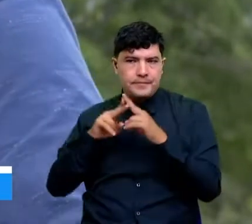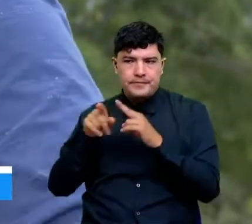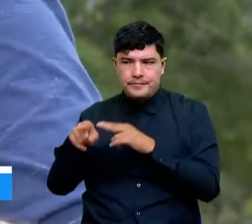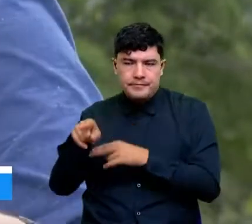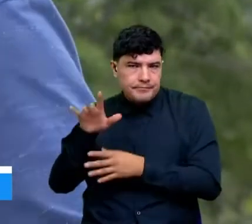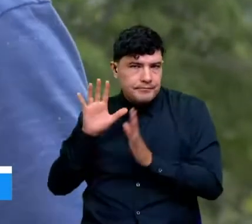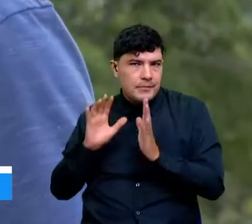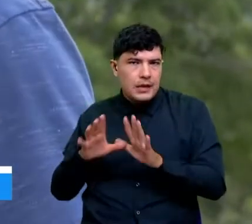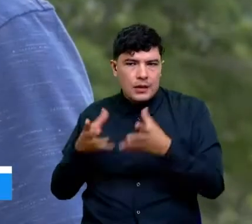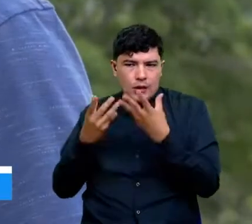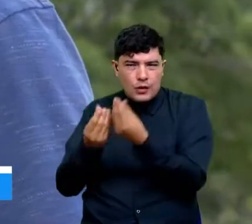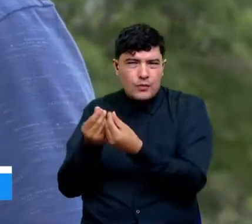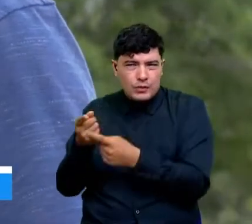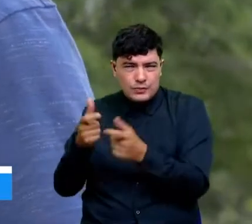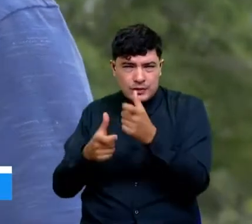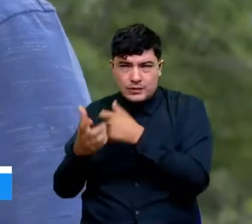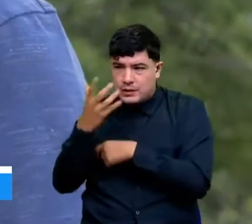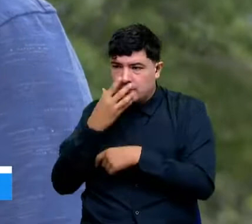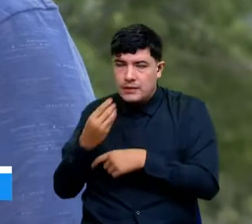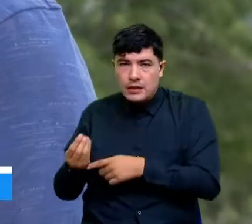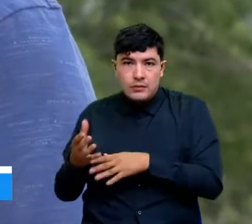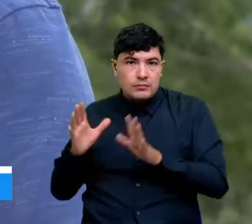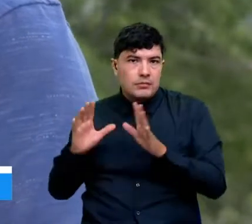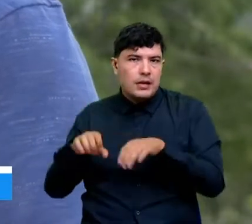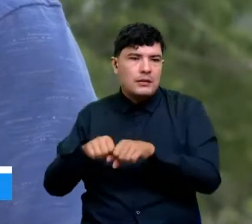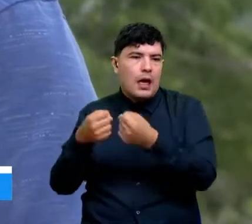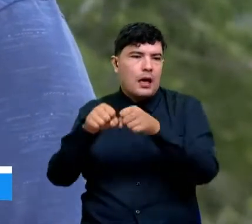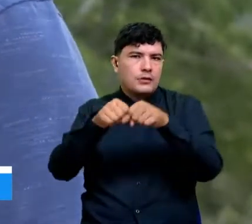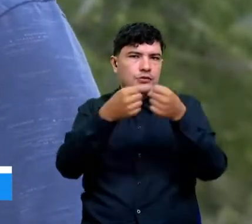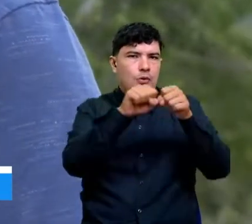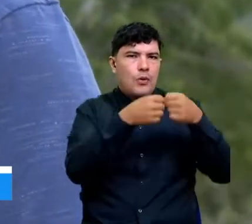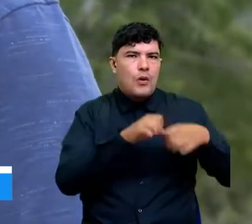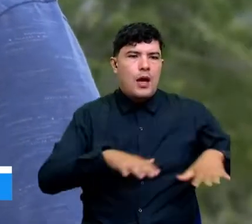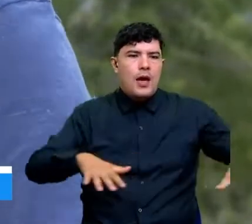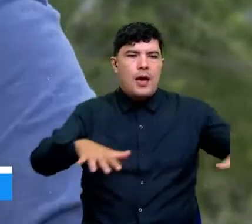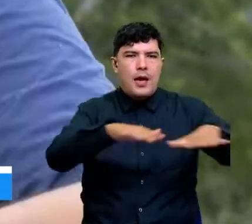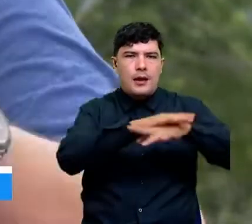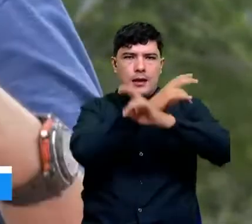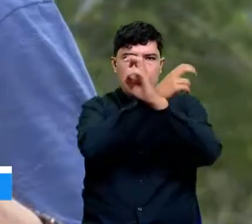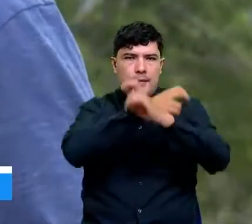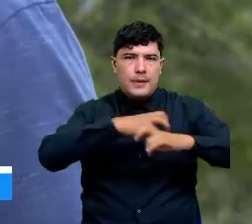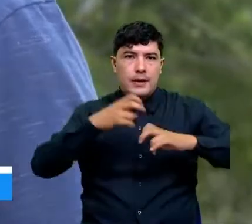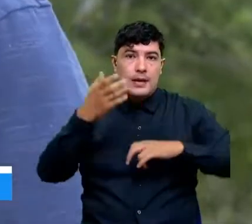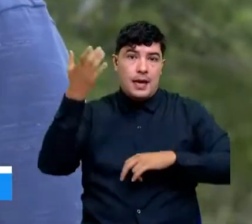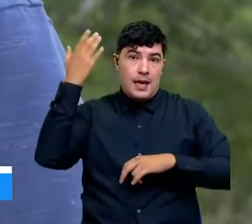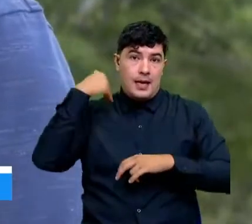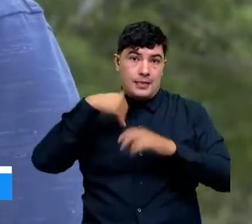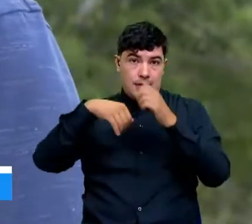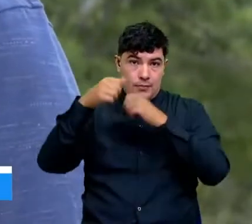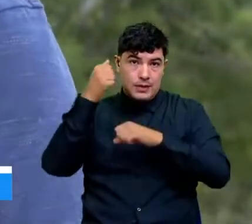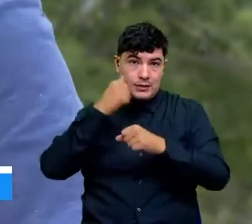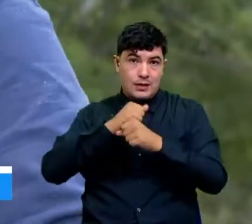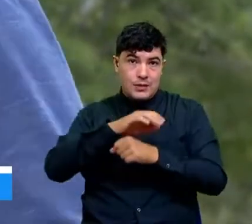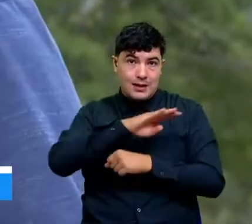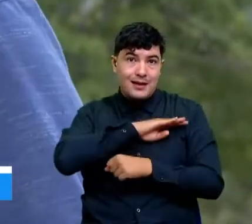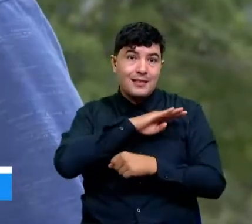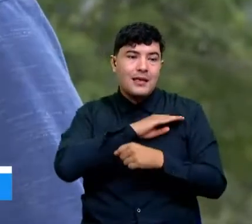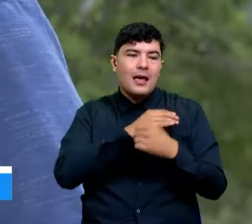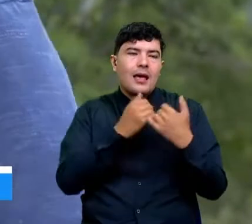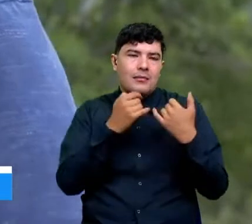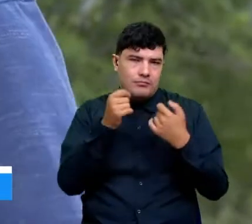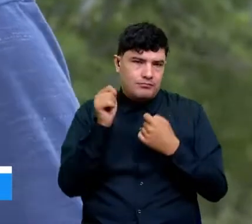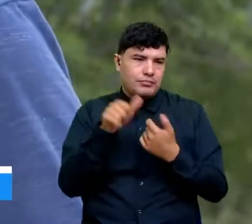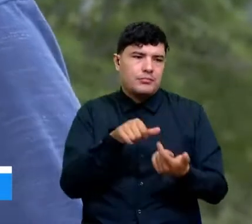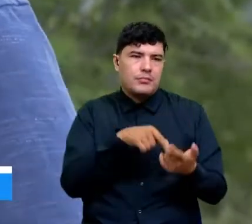misma vándalos, digámoslo de esa manera, han acabado con esta estructura que la administración anterior había dejado, pero la dejó